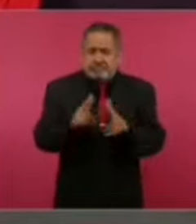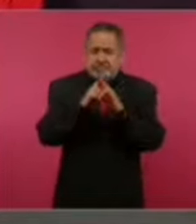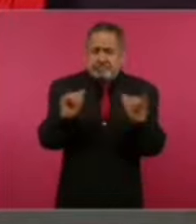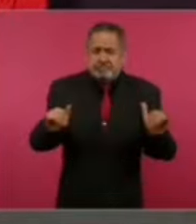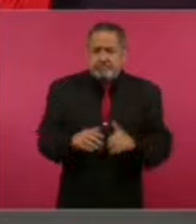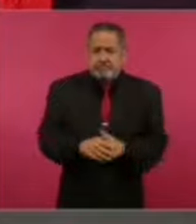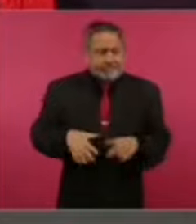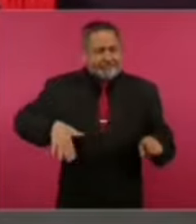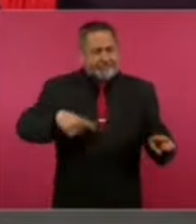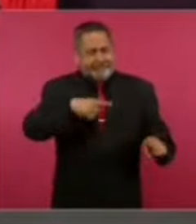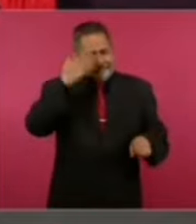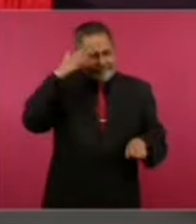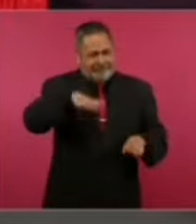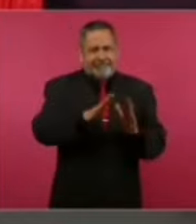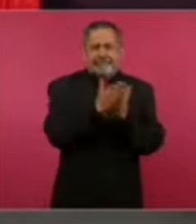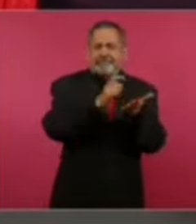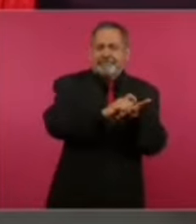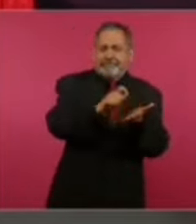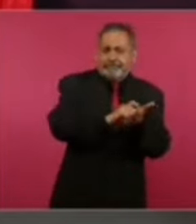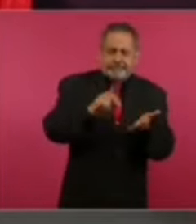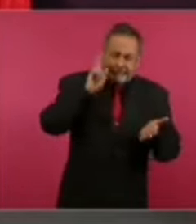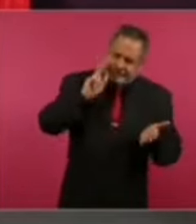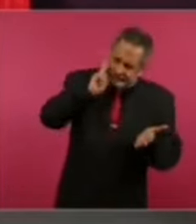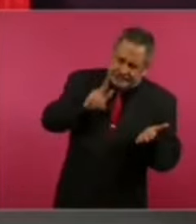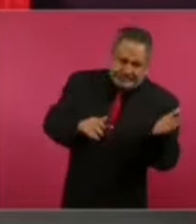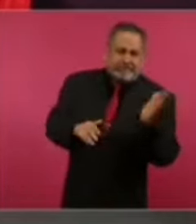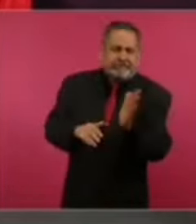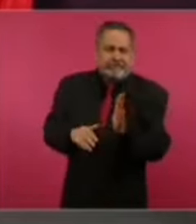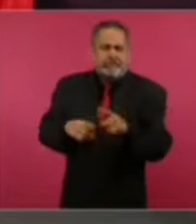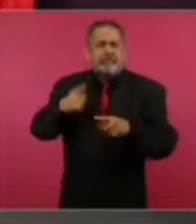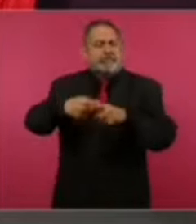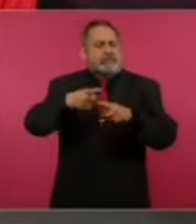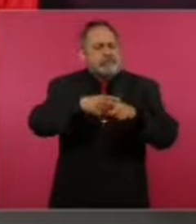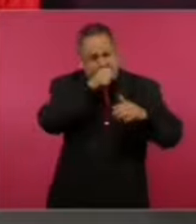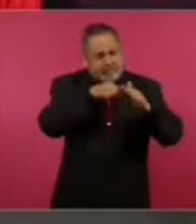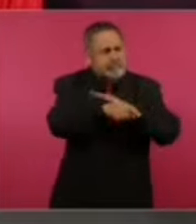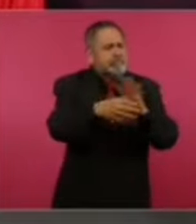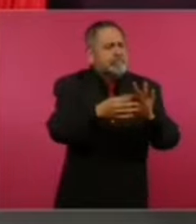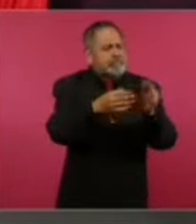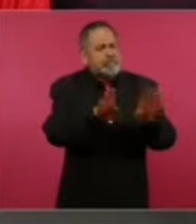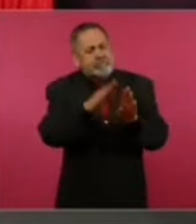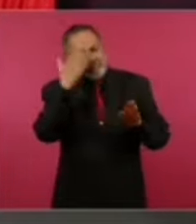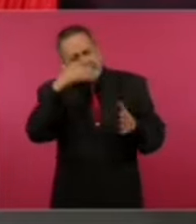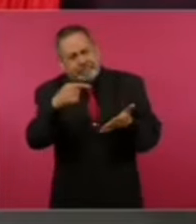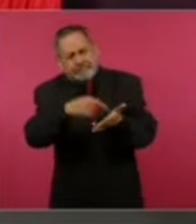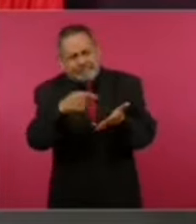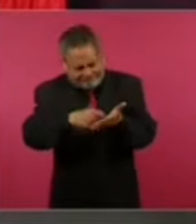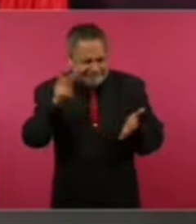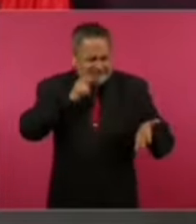la señora que acaba de escribir el libro que diga quién es su informante,